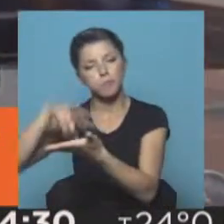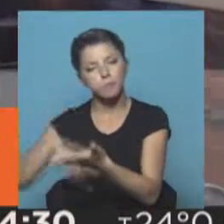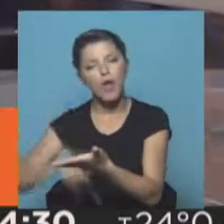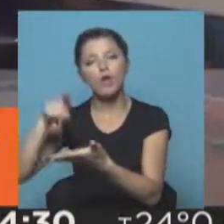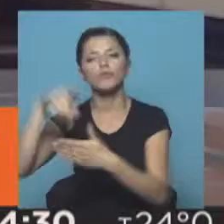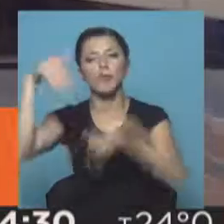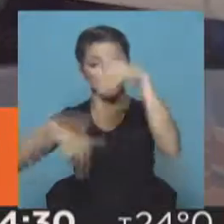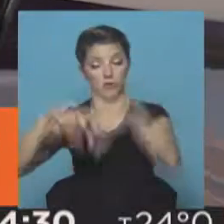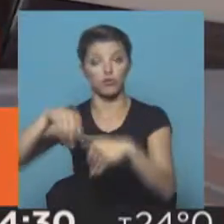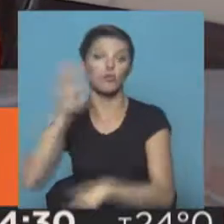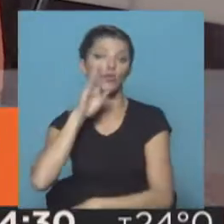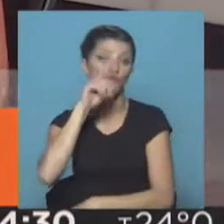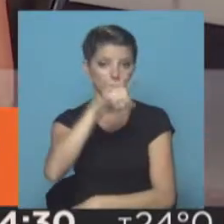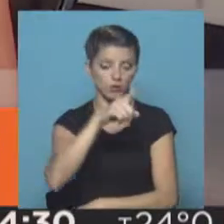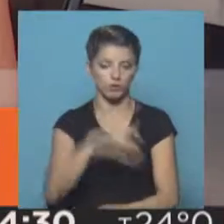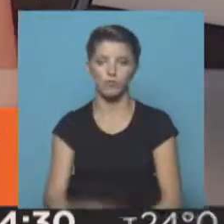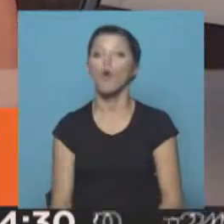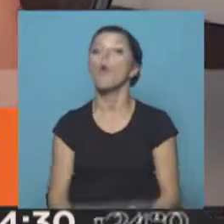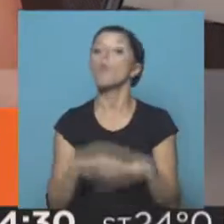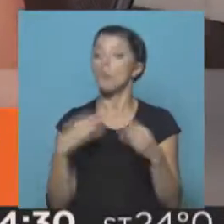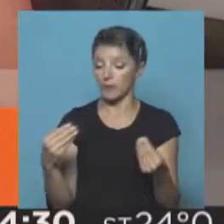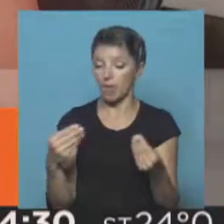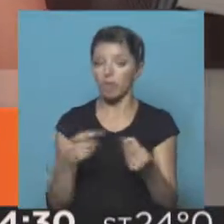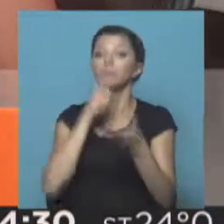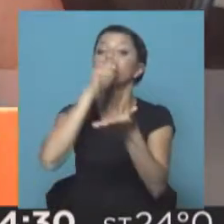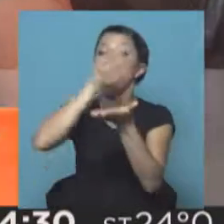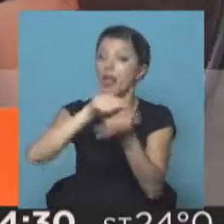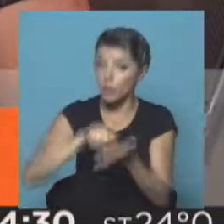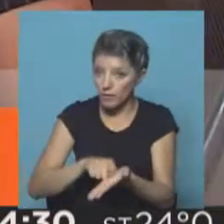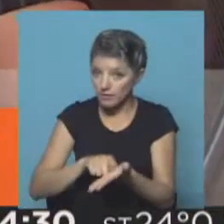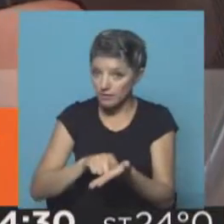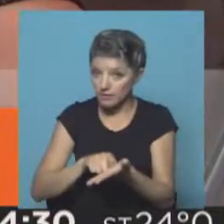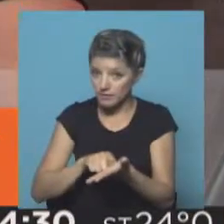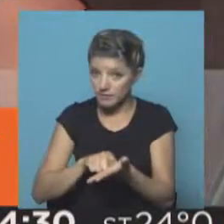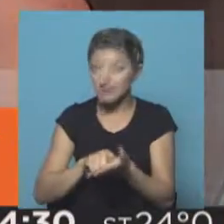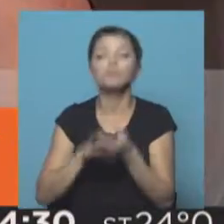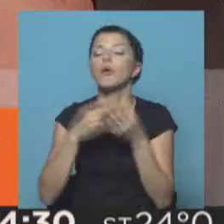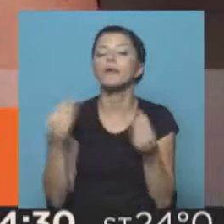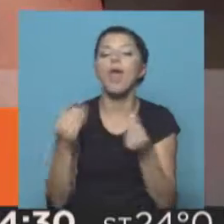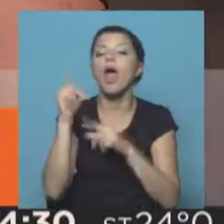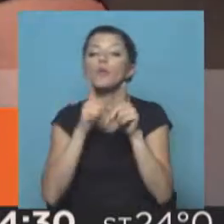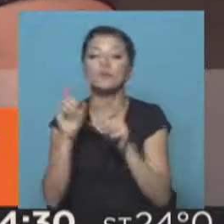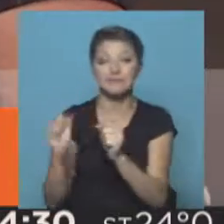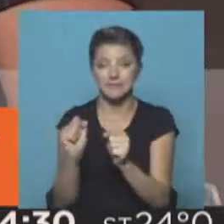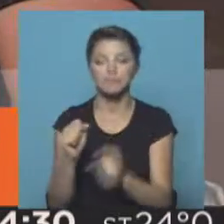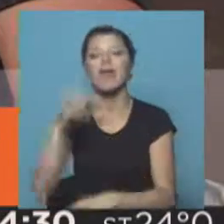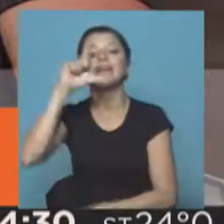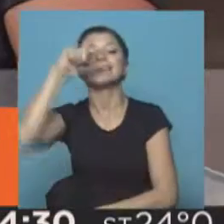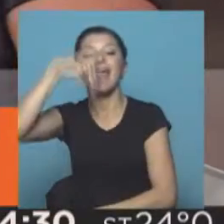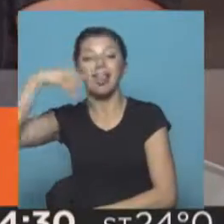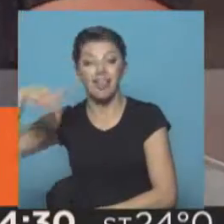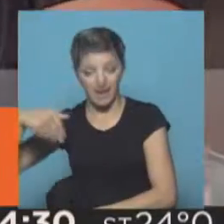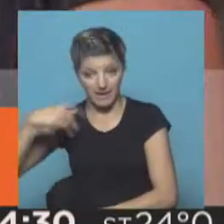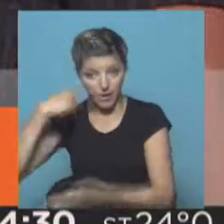Estados Unidos, porque las encuestas y por qué los demócratas están tan ansiosos. Una encuesta de la CNN ultimísima